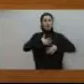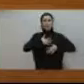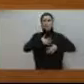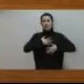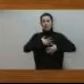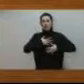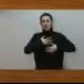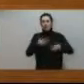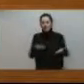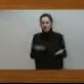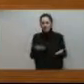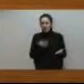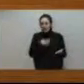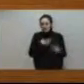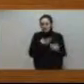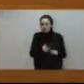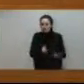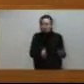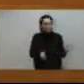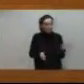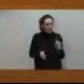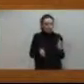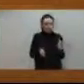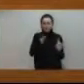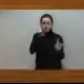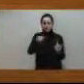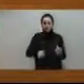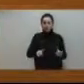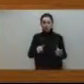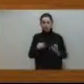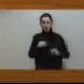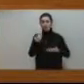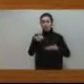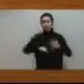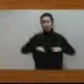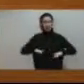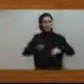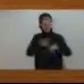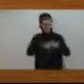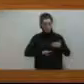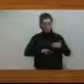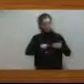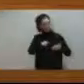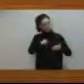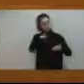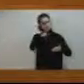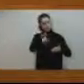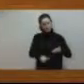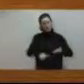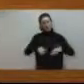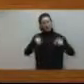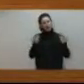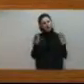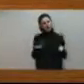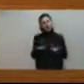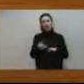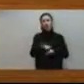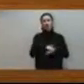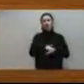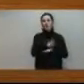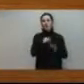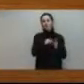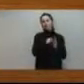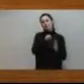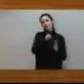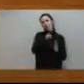Y no me vale, leía hoy, sorprendido en la prensa, ¿no? Bueno, esto es algo que ocurrió, del Gobierno 2009-2012, que,